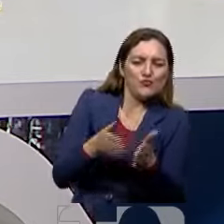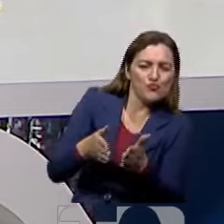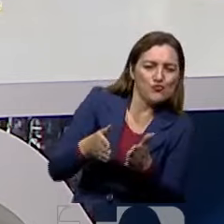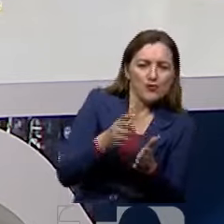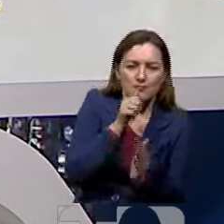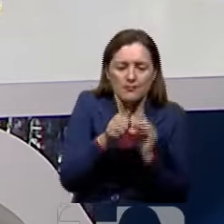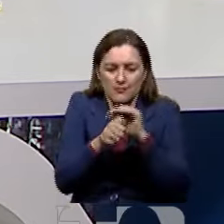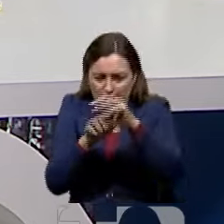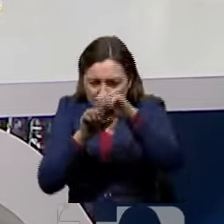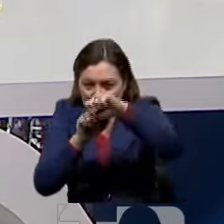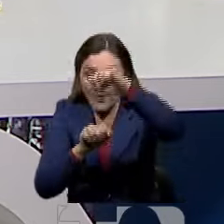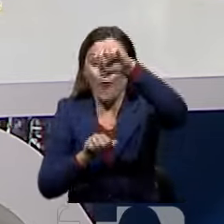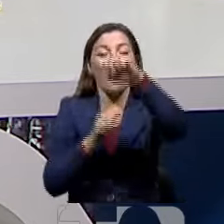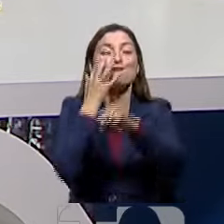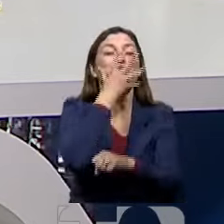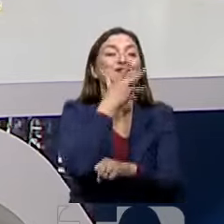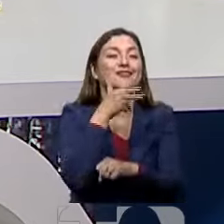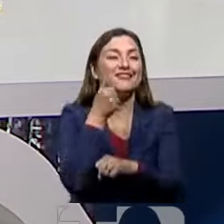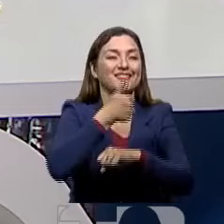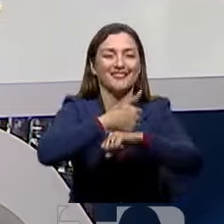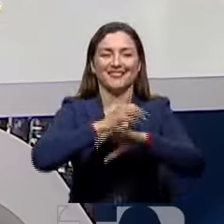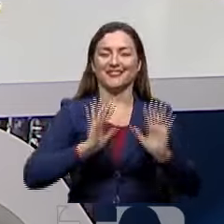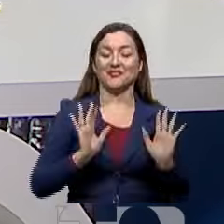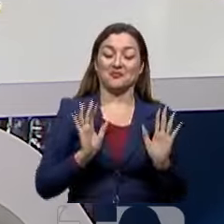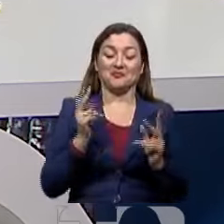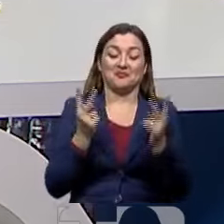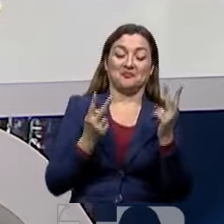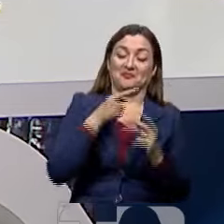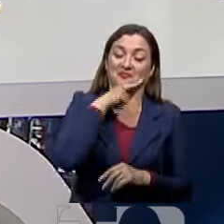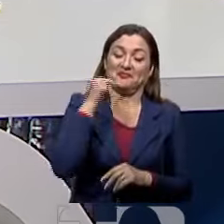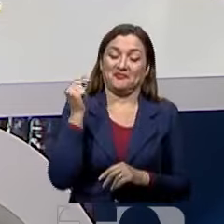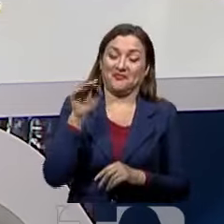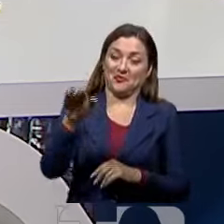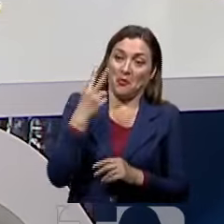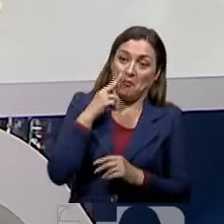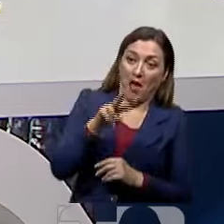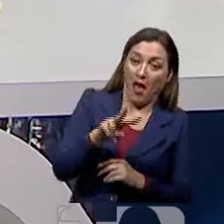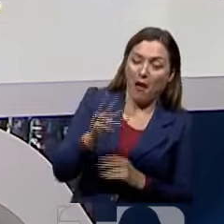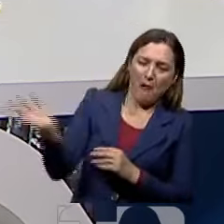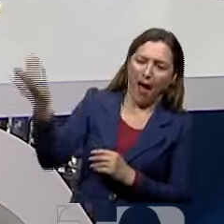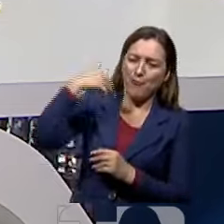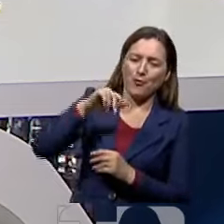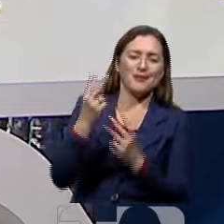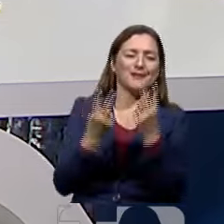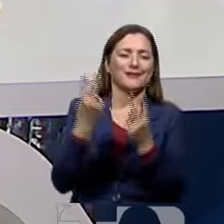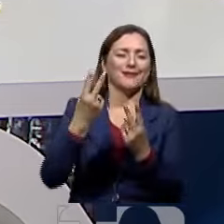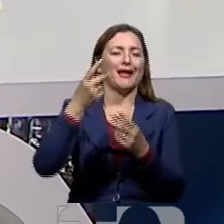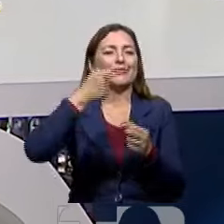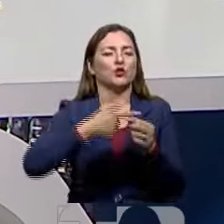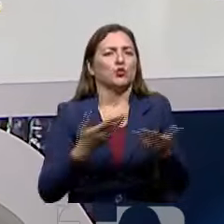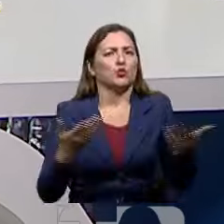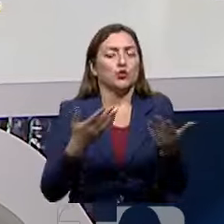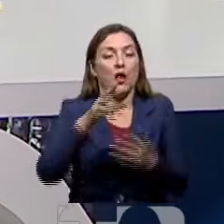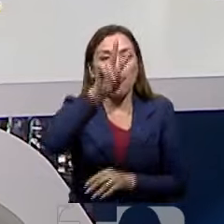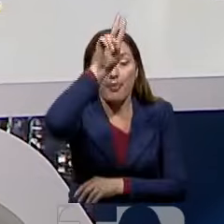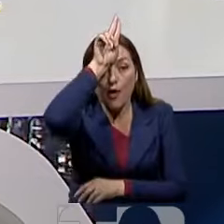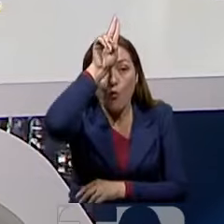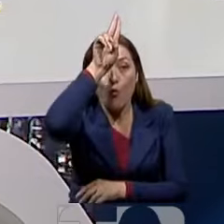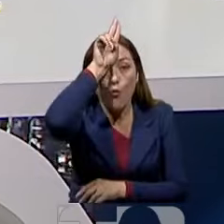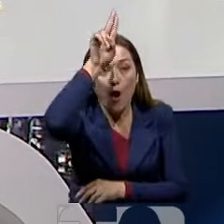tiene nuestra hermosa capital. Así se antoja y tal vez y nos visiten este feriado. Seguro que sí, por eso vamos a arrancar en Atahualpa, que es la tierra